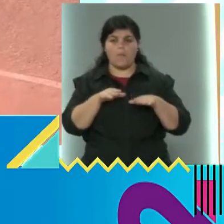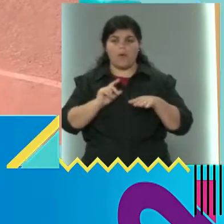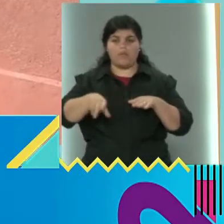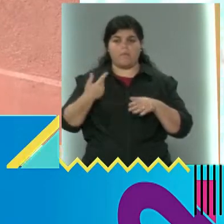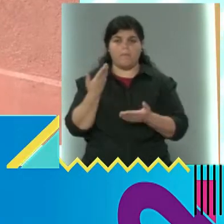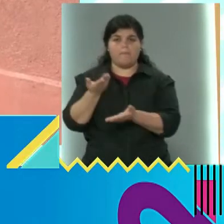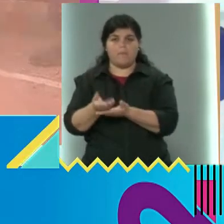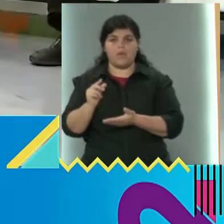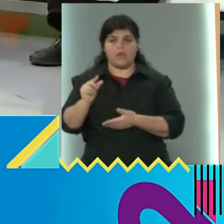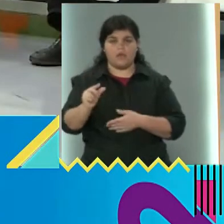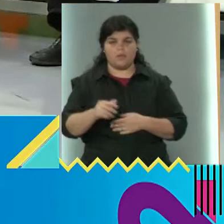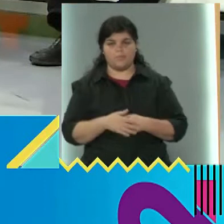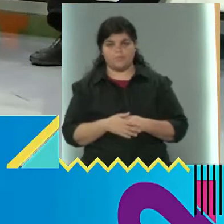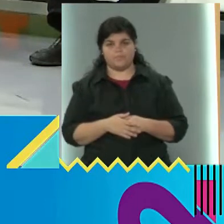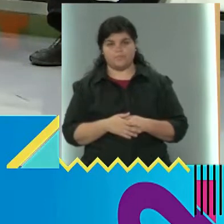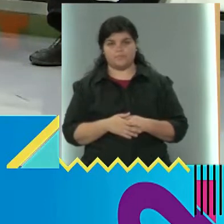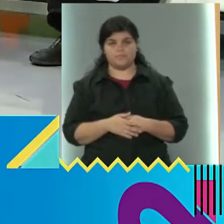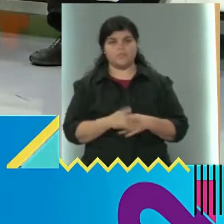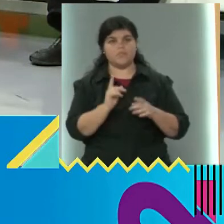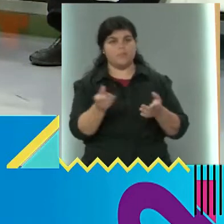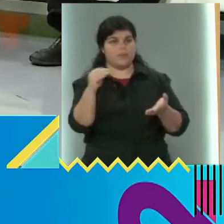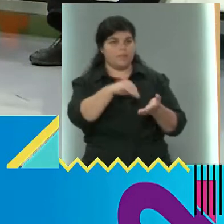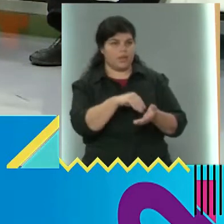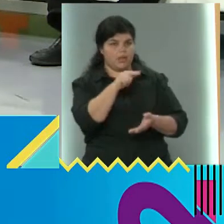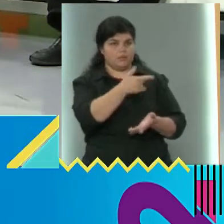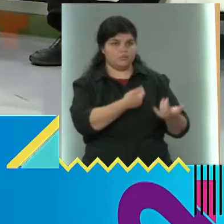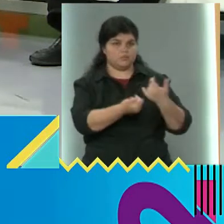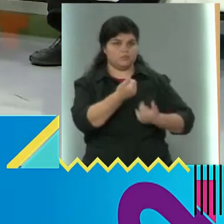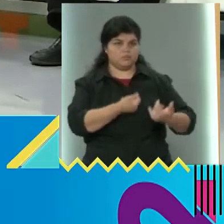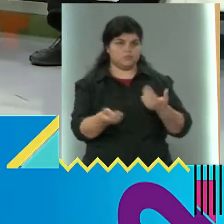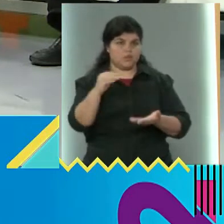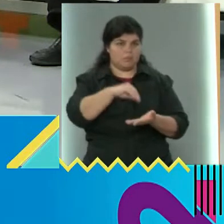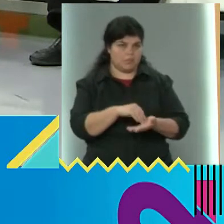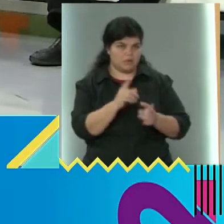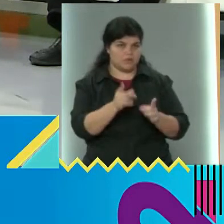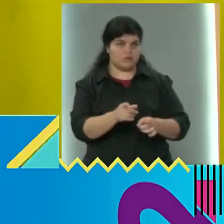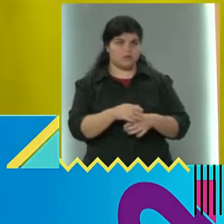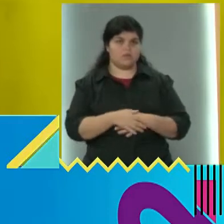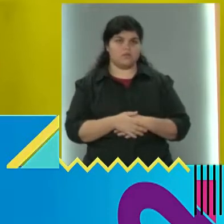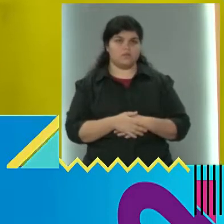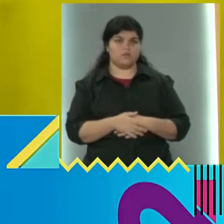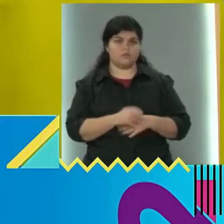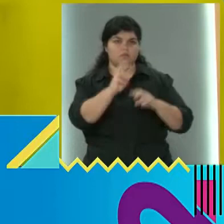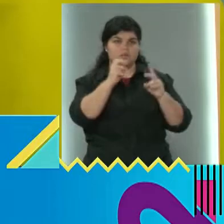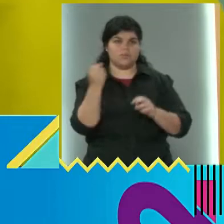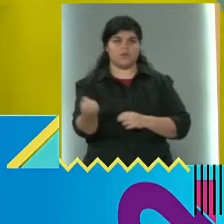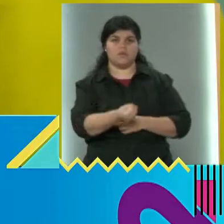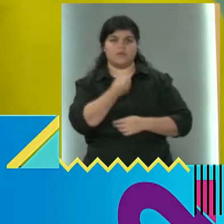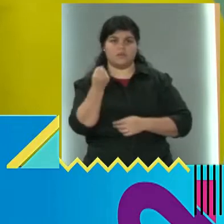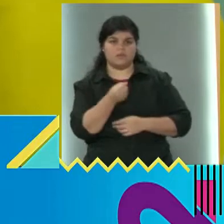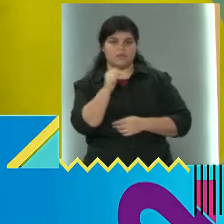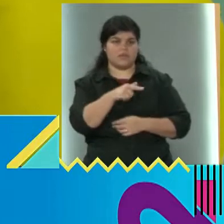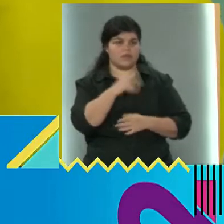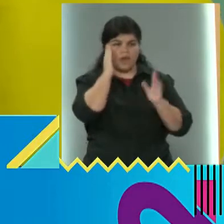hipotecario. Sí, y yo agregándole un poco a lo que dice Sergio, hay un tema fundamental que es lo que no se ha tenido